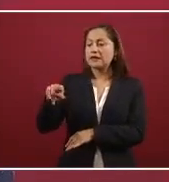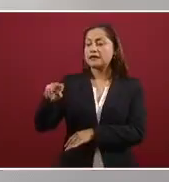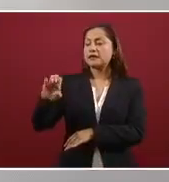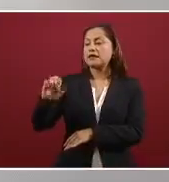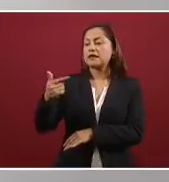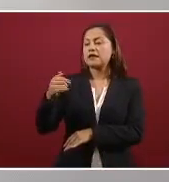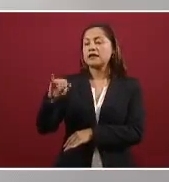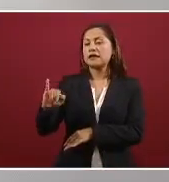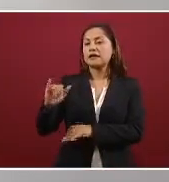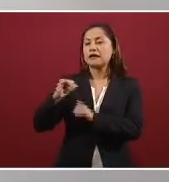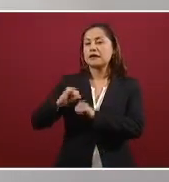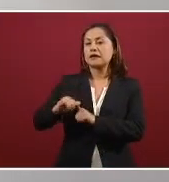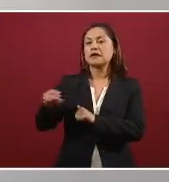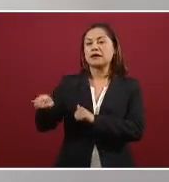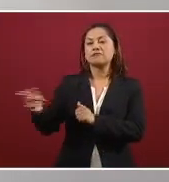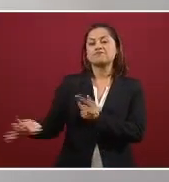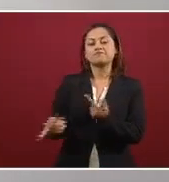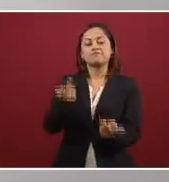recientemente,